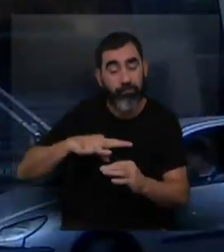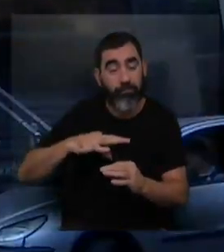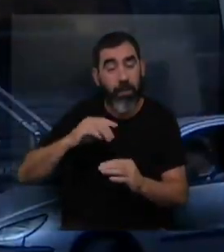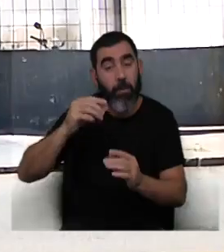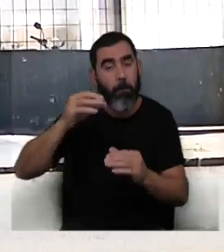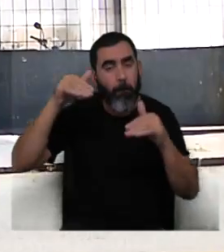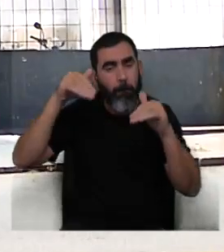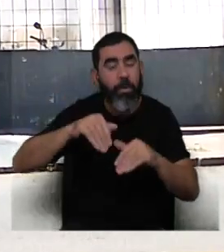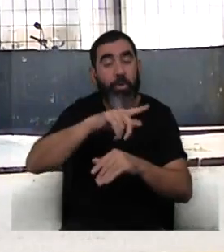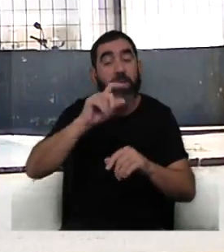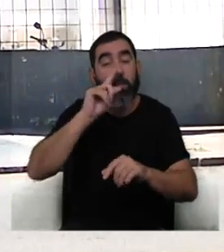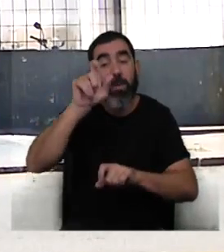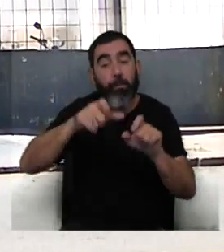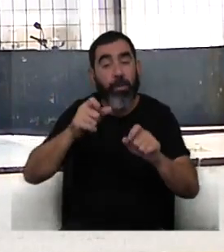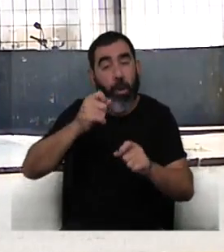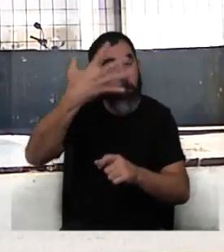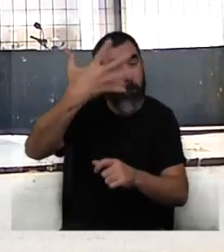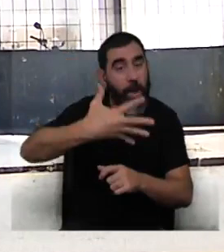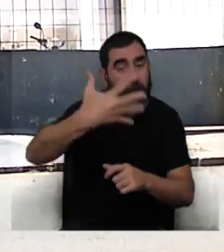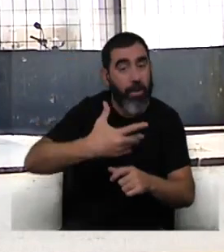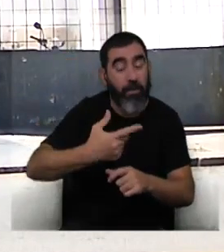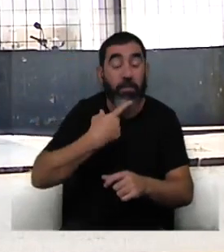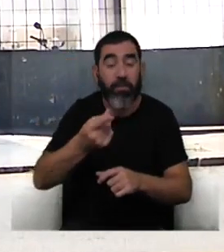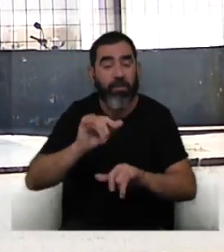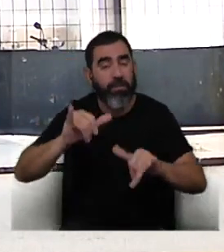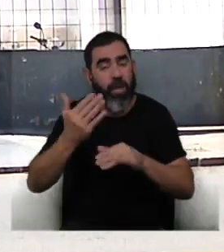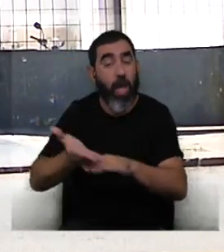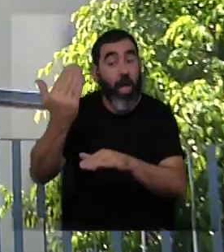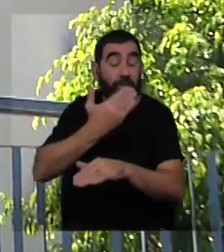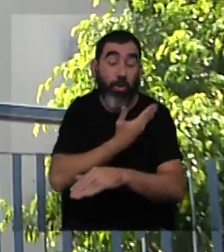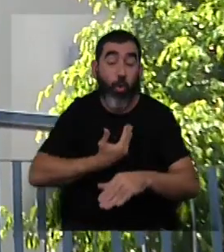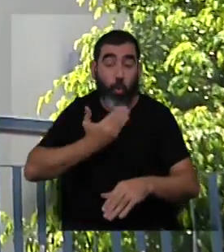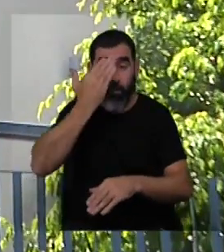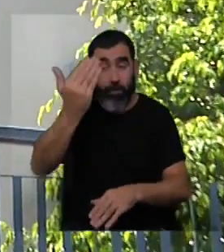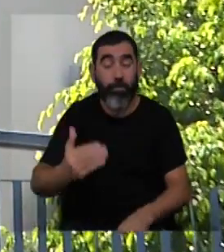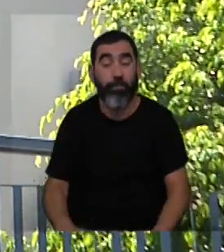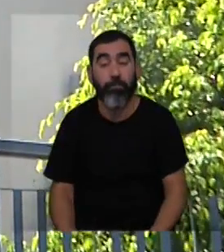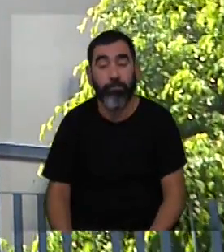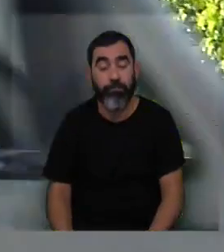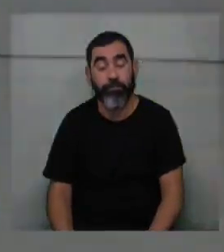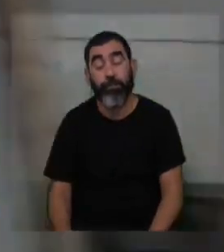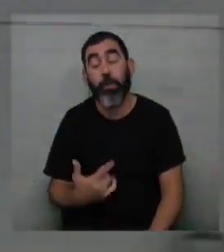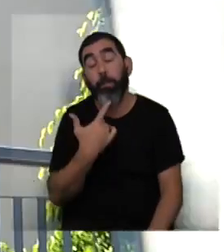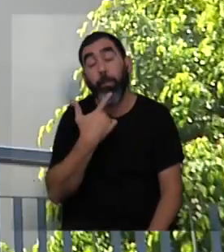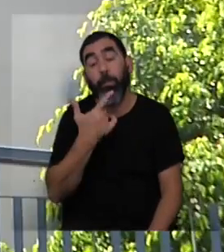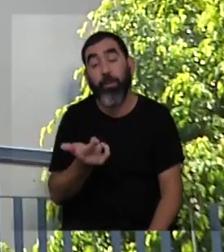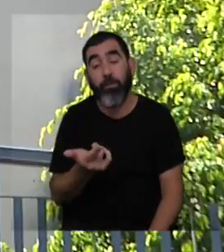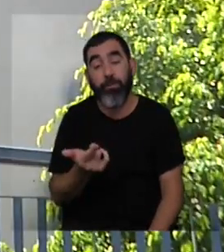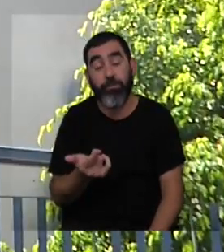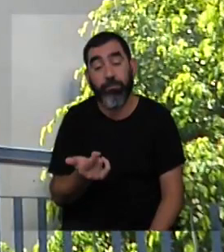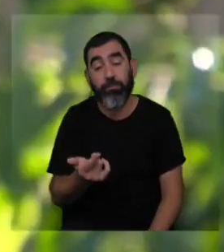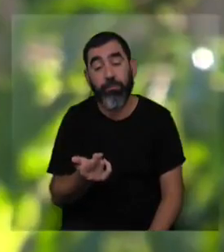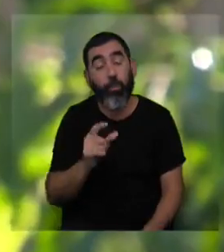del 1.600.000 personas restantes, algo que a su entender ya sucedía durante los gobiernos del Frente Amplio. Por ejemplo, con